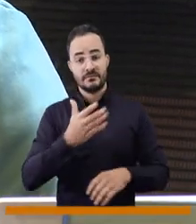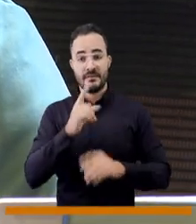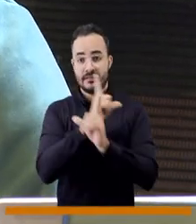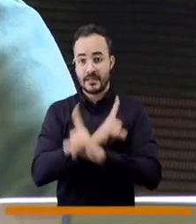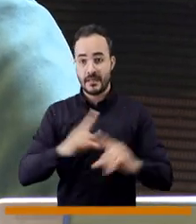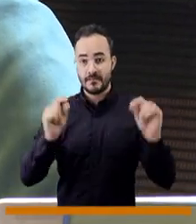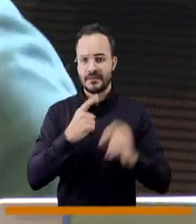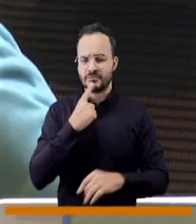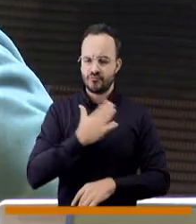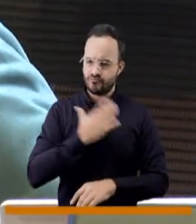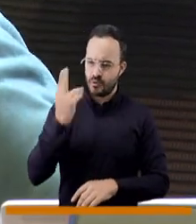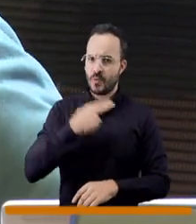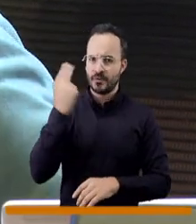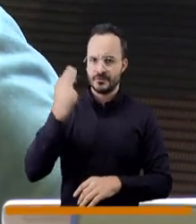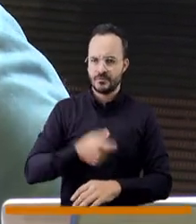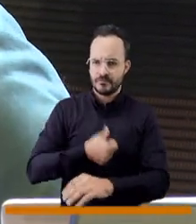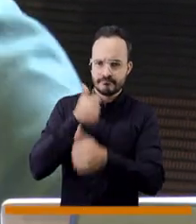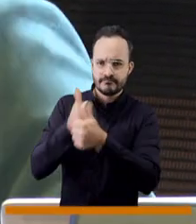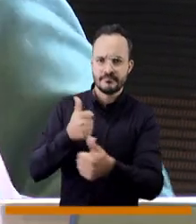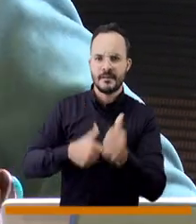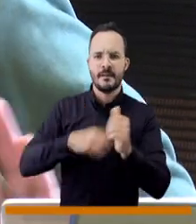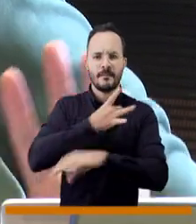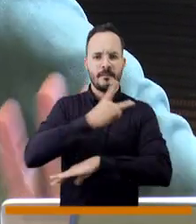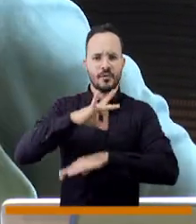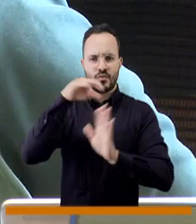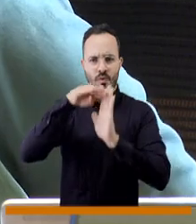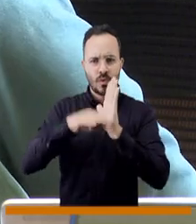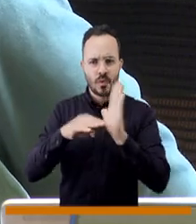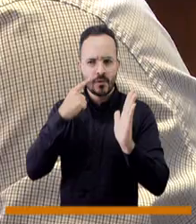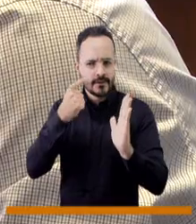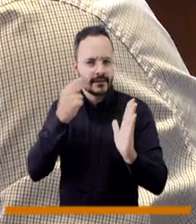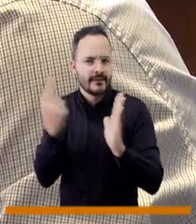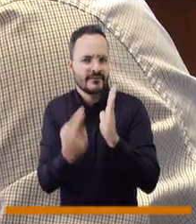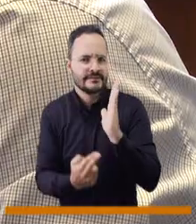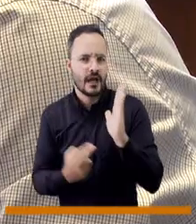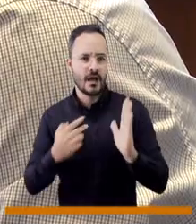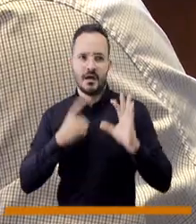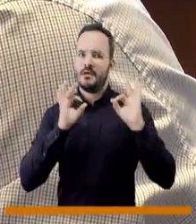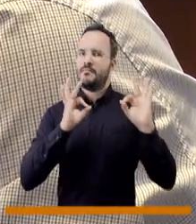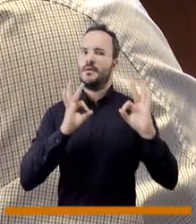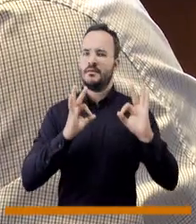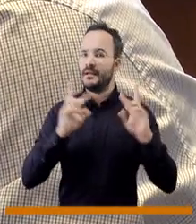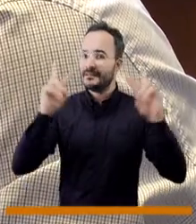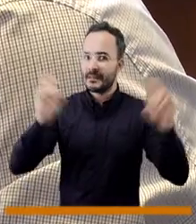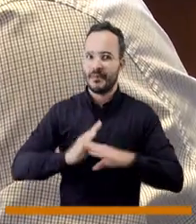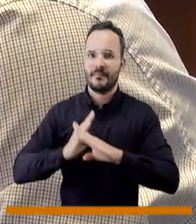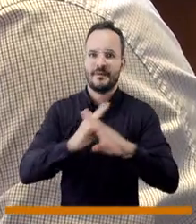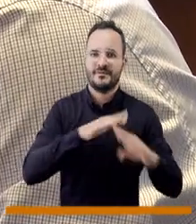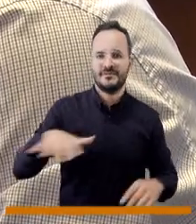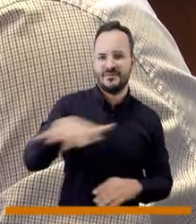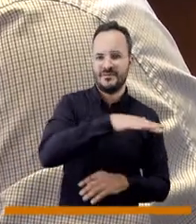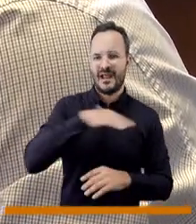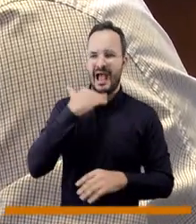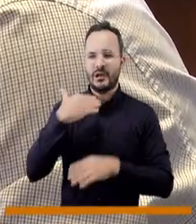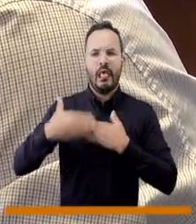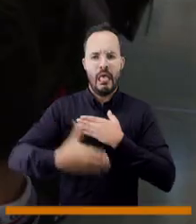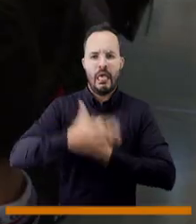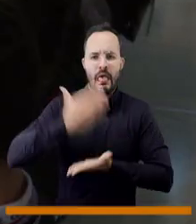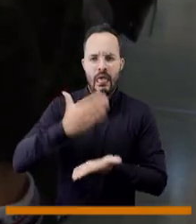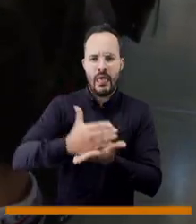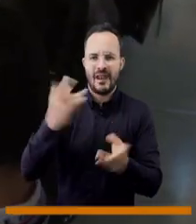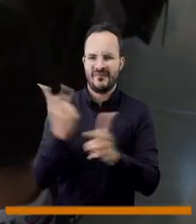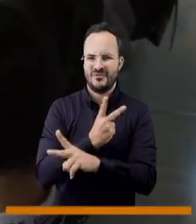ITM se haya comprometido a revisar un protocolo para que exista una articulación importante en prevención para